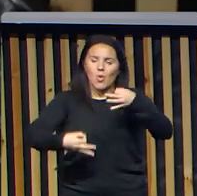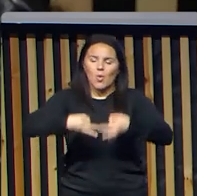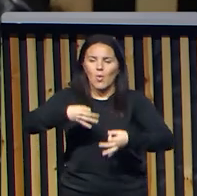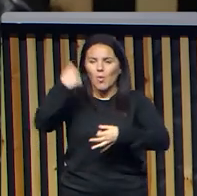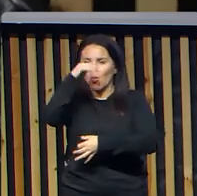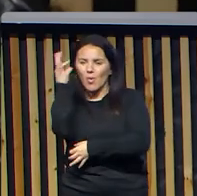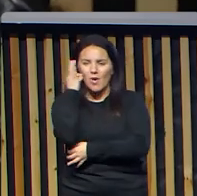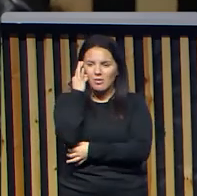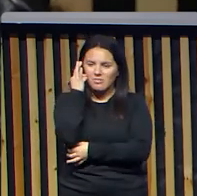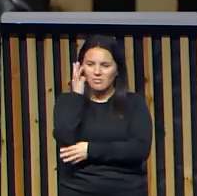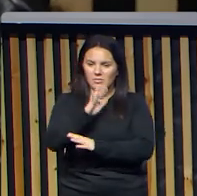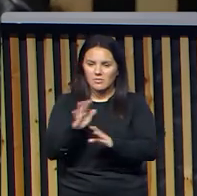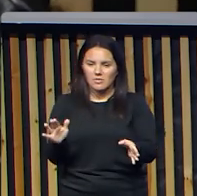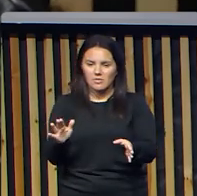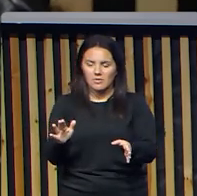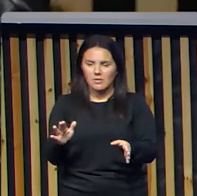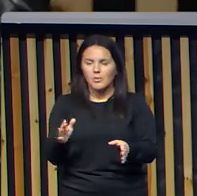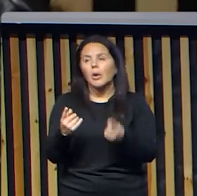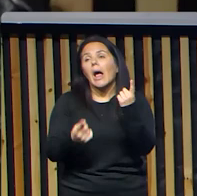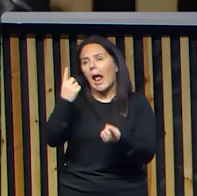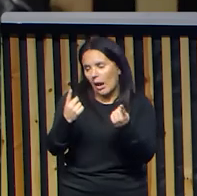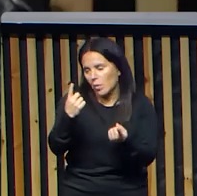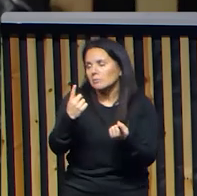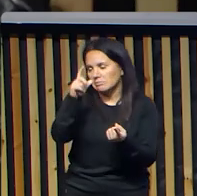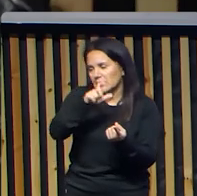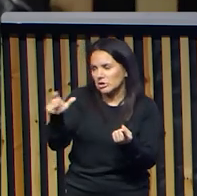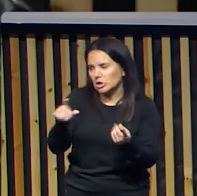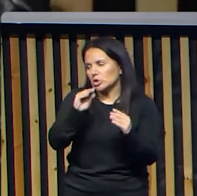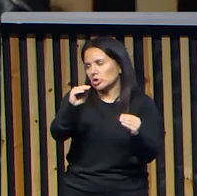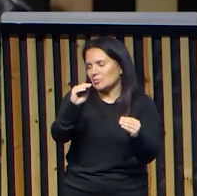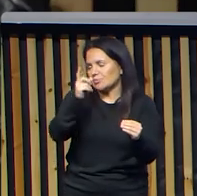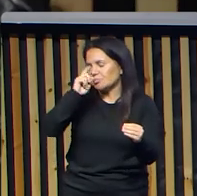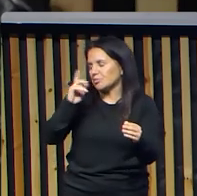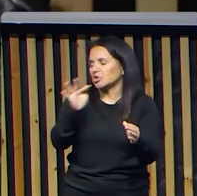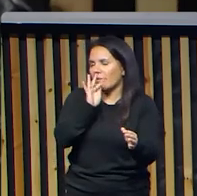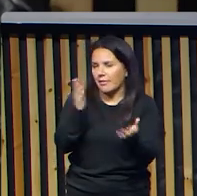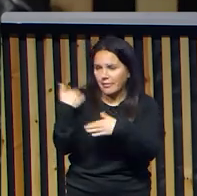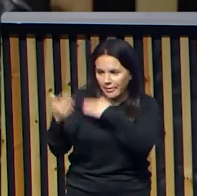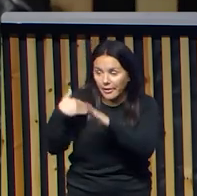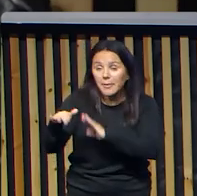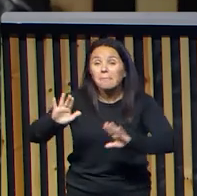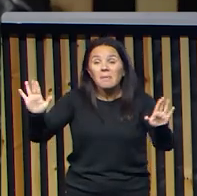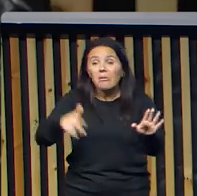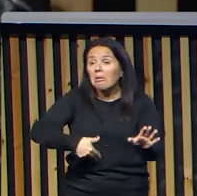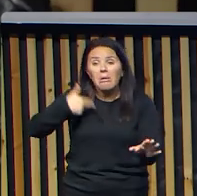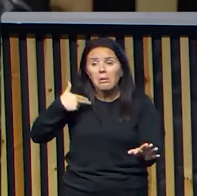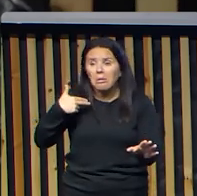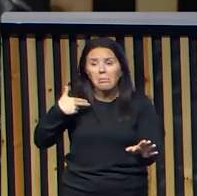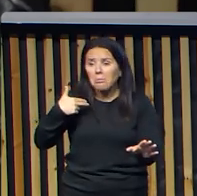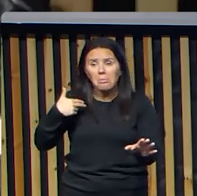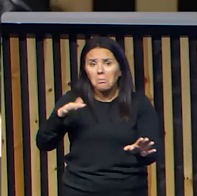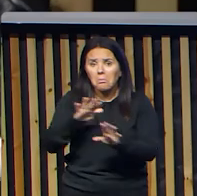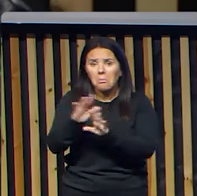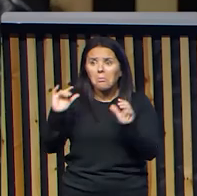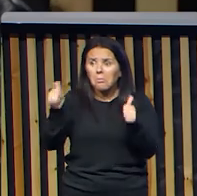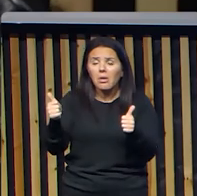pero en general nadie discute que la ciudadanía tiene derecho a entender esto ya